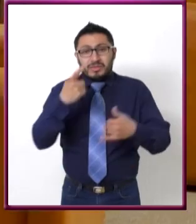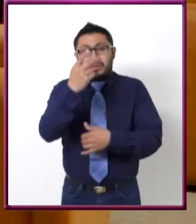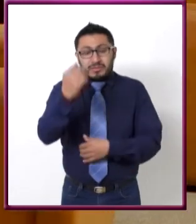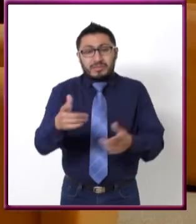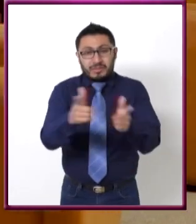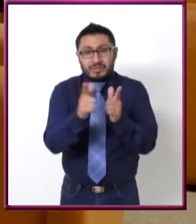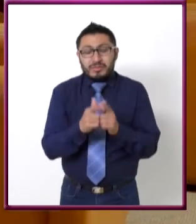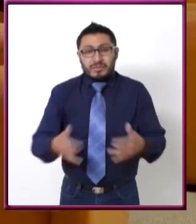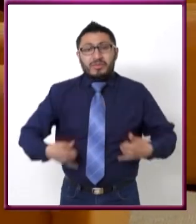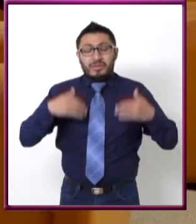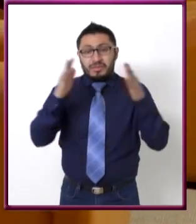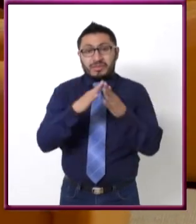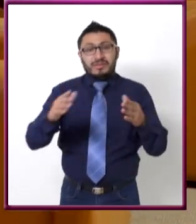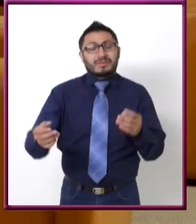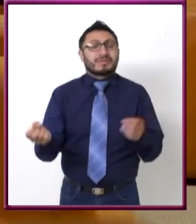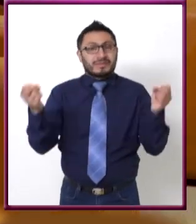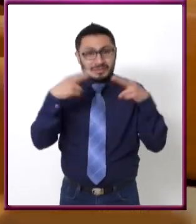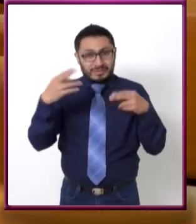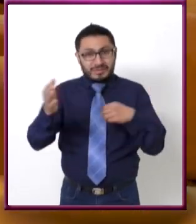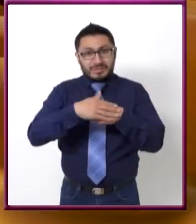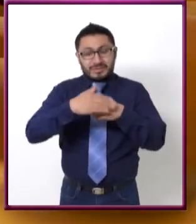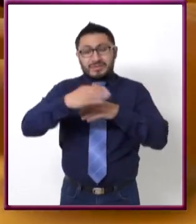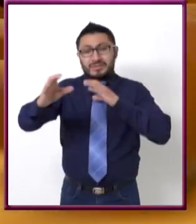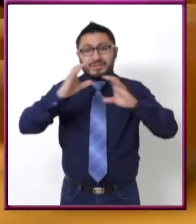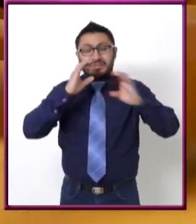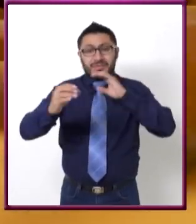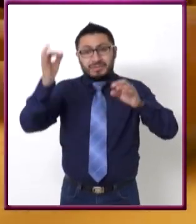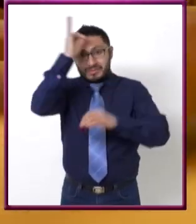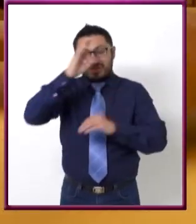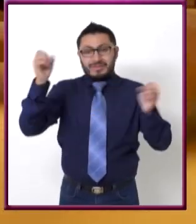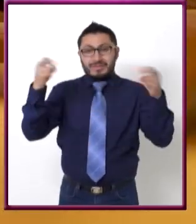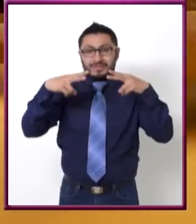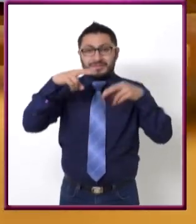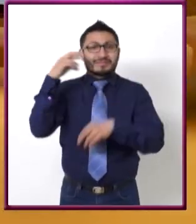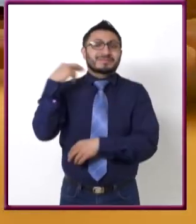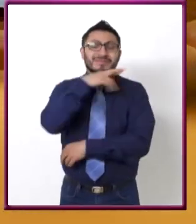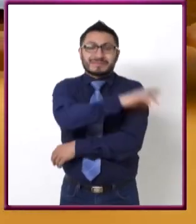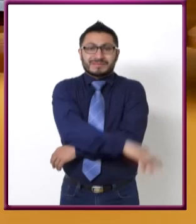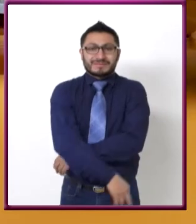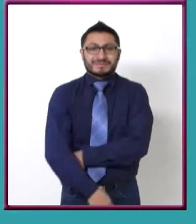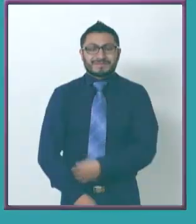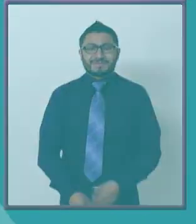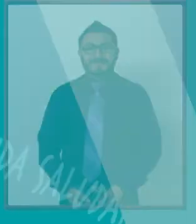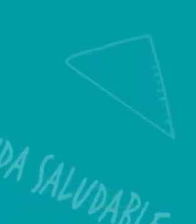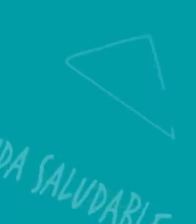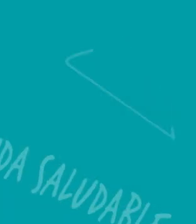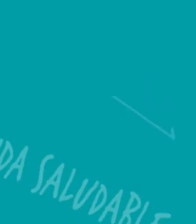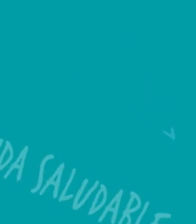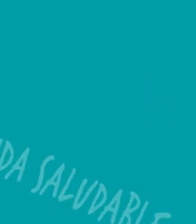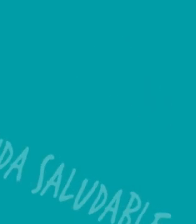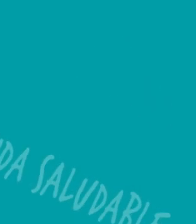casa. No se pierdan nuestro siguiente segmento de comunicación y filosofía. ¡Hasta pronto!